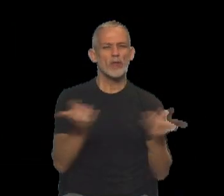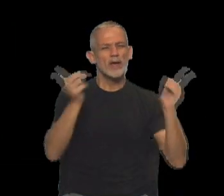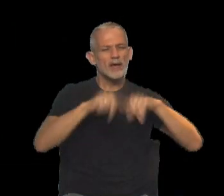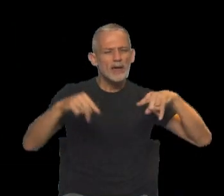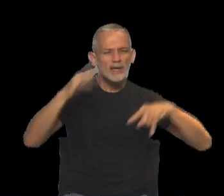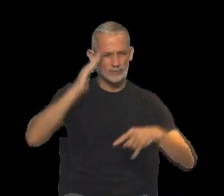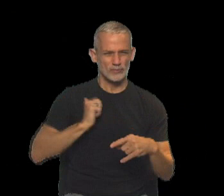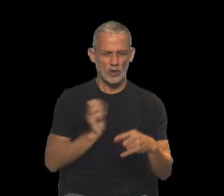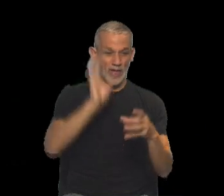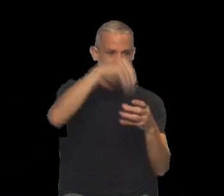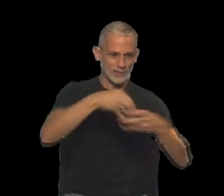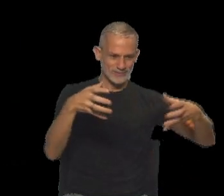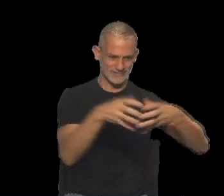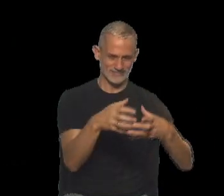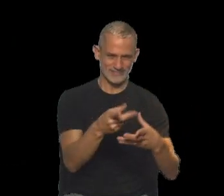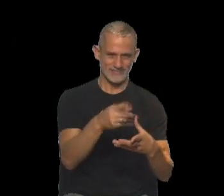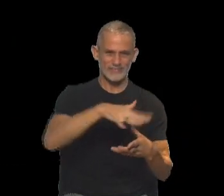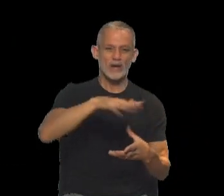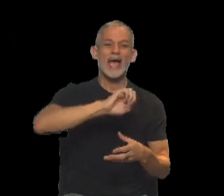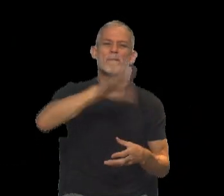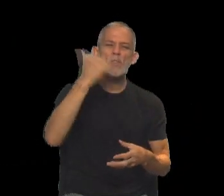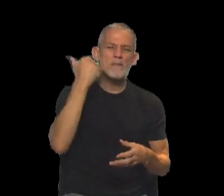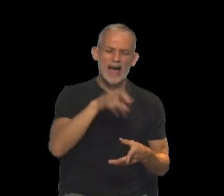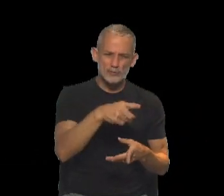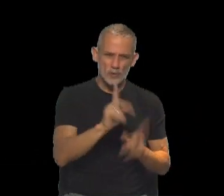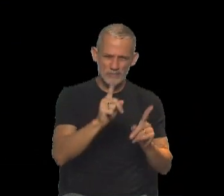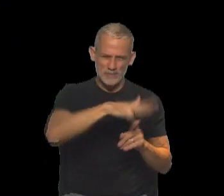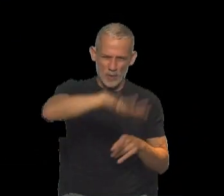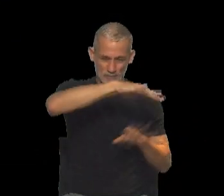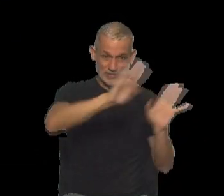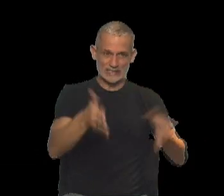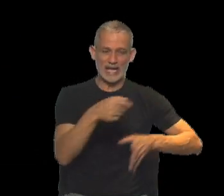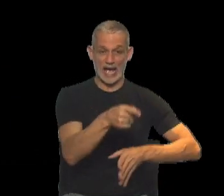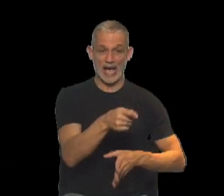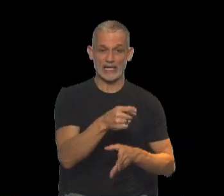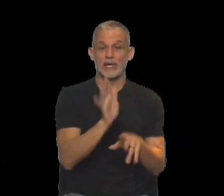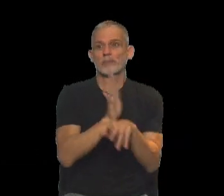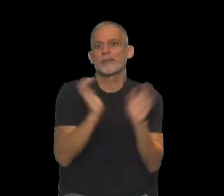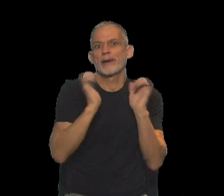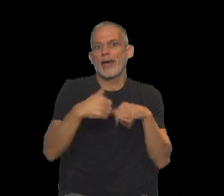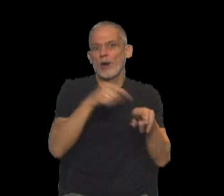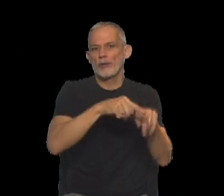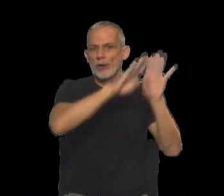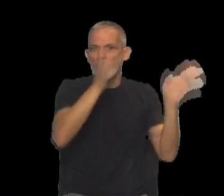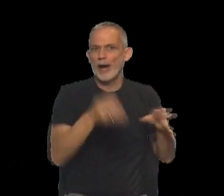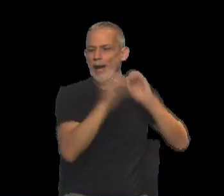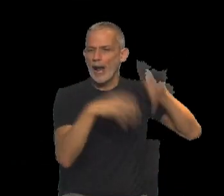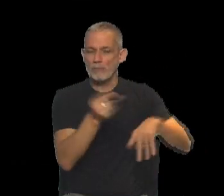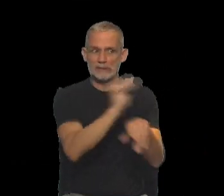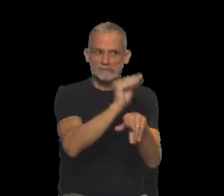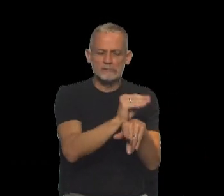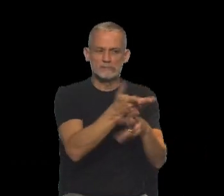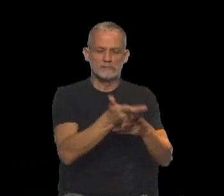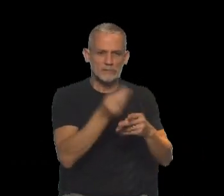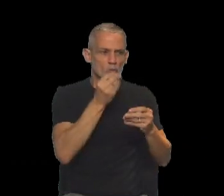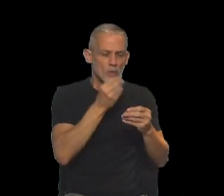reintegración que tuvieron mayormente lugar en Campo de Mayo, que ahí es donde básicamente los escondieron en galpones, los alimentaron, ¿no?